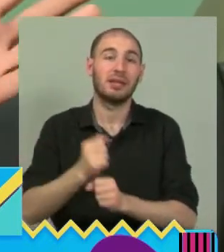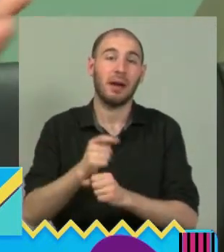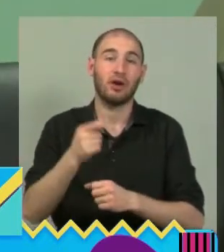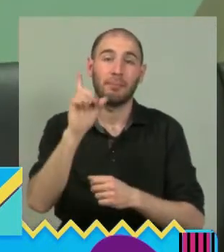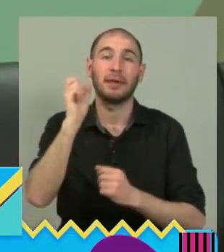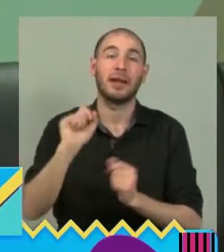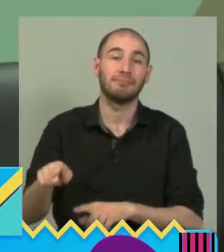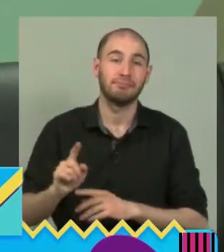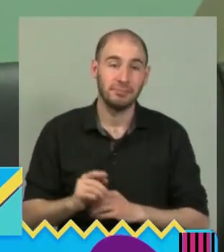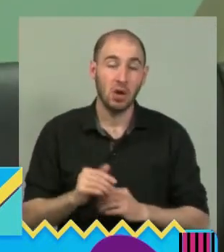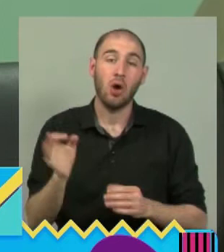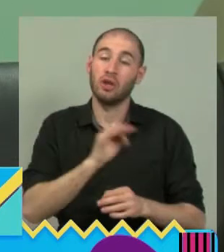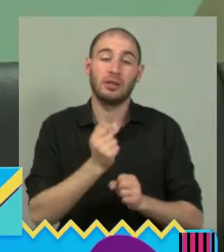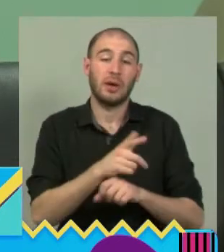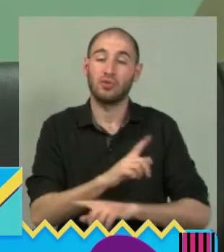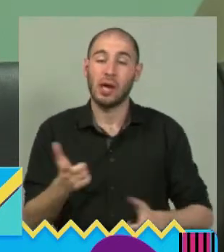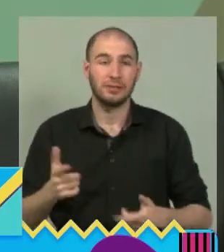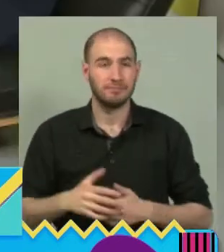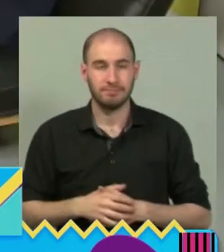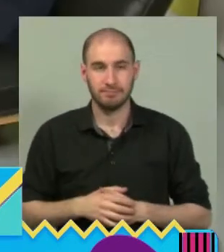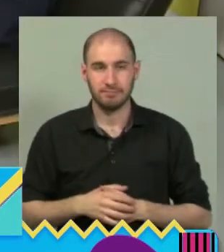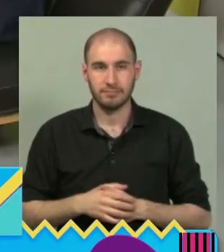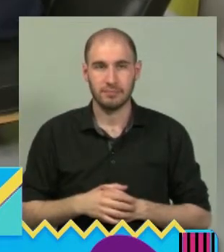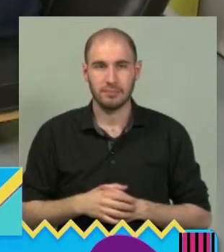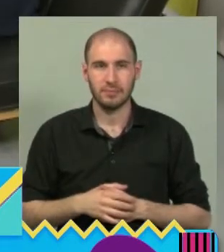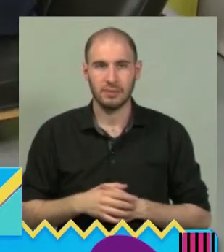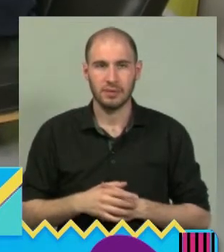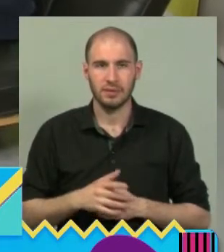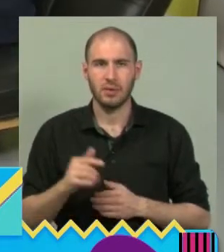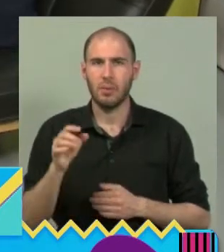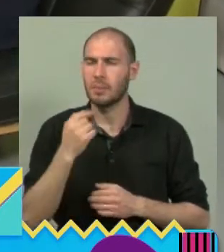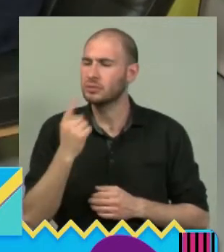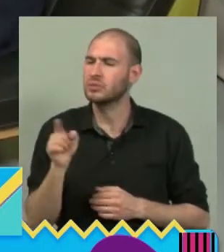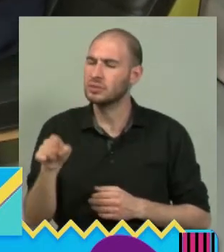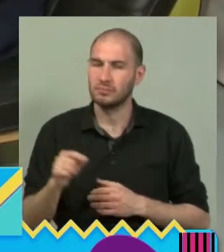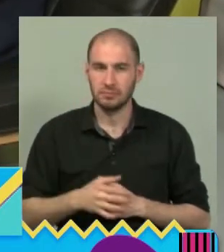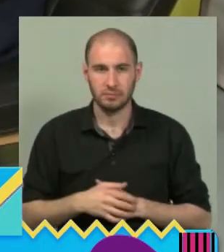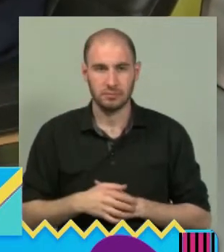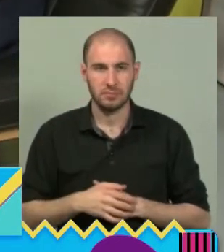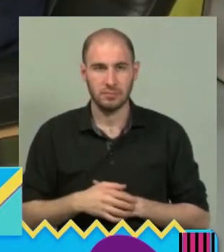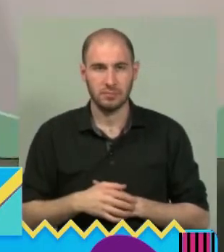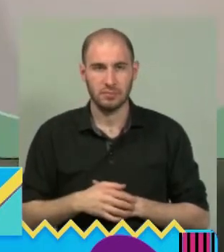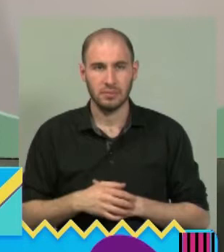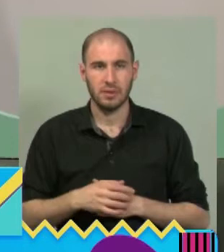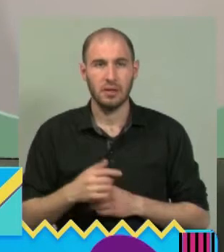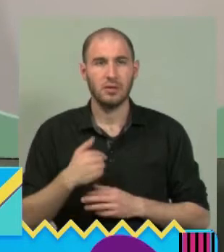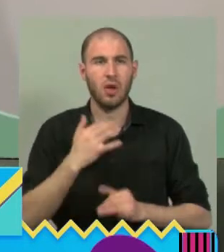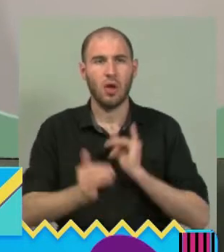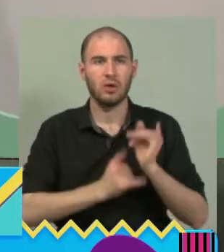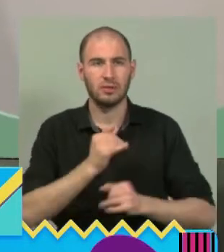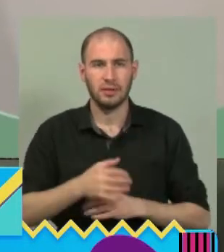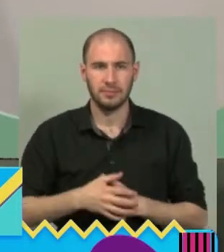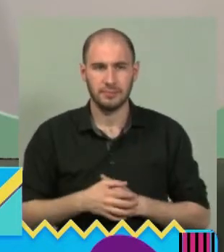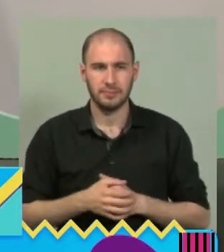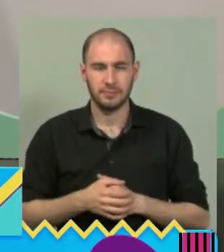mega minería y si no, no hay trabajo. ¿Usted cómo lo ve el tema de eso? Justo? Sí, yo quería plantear esto, ¿no? Es decir,